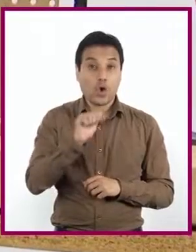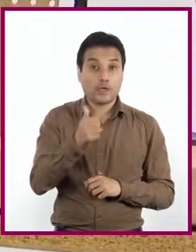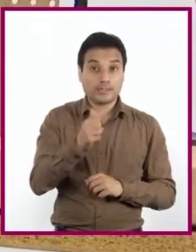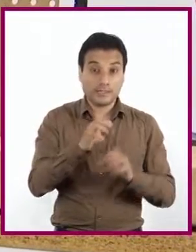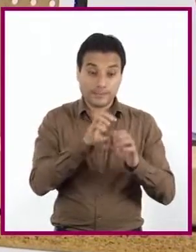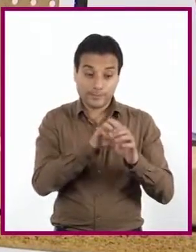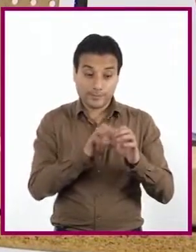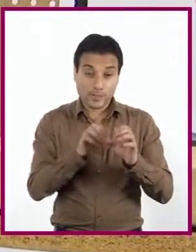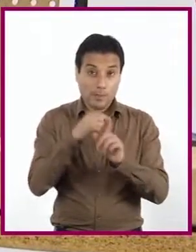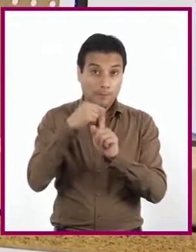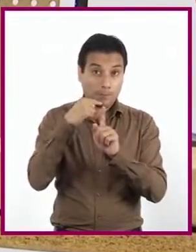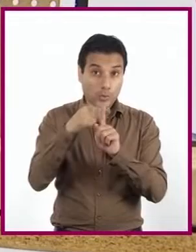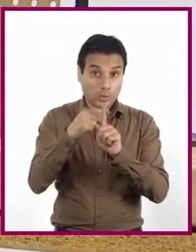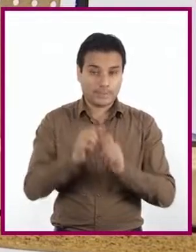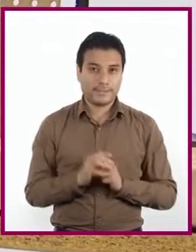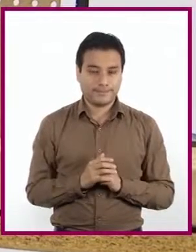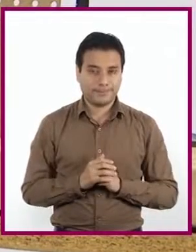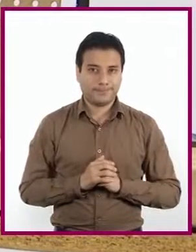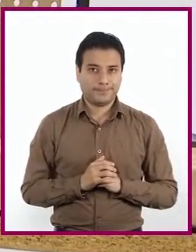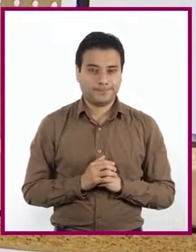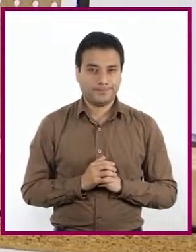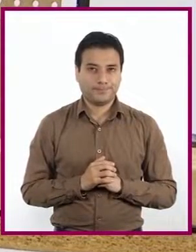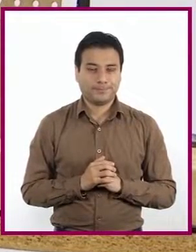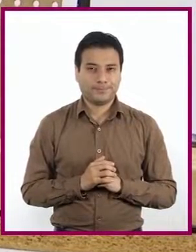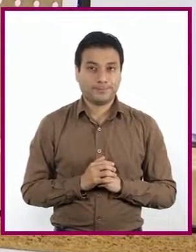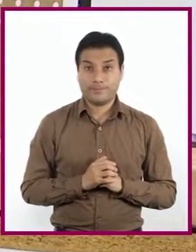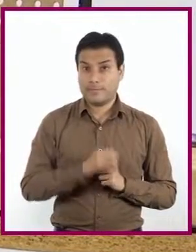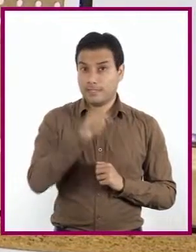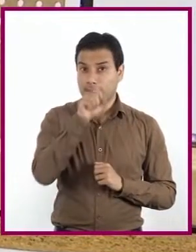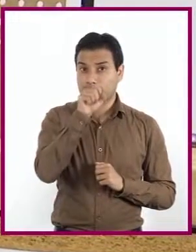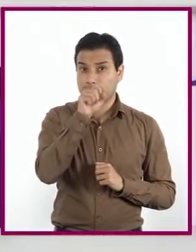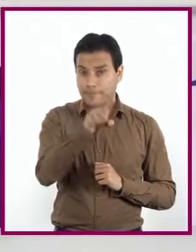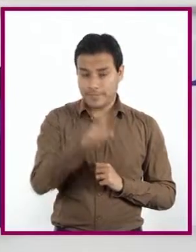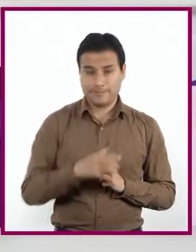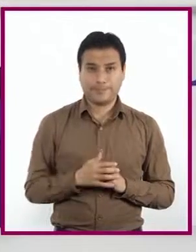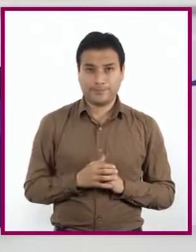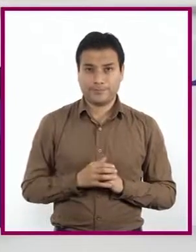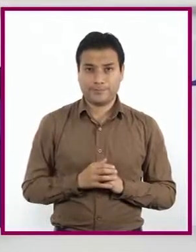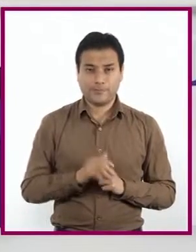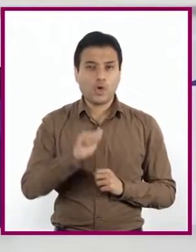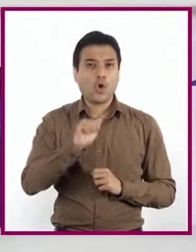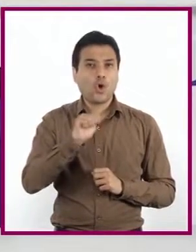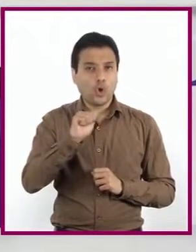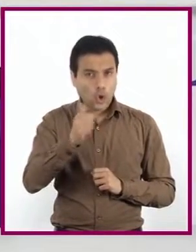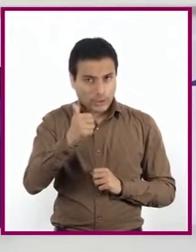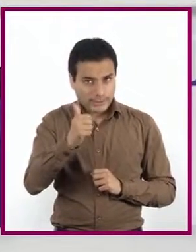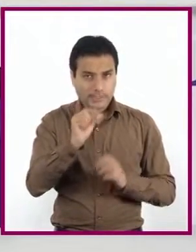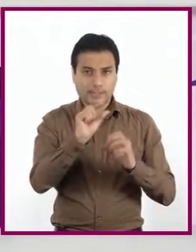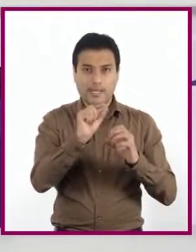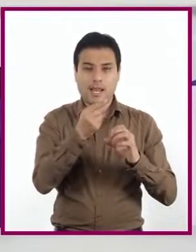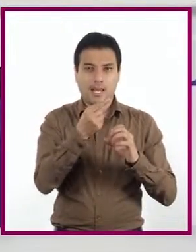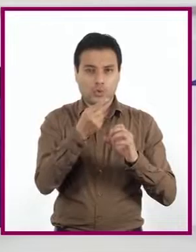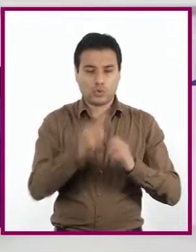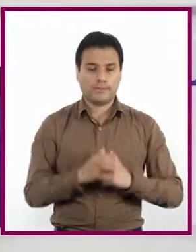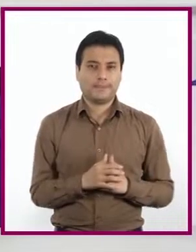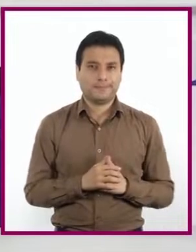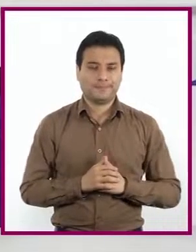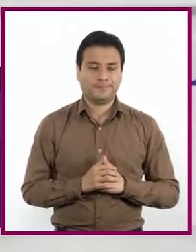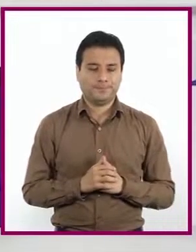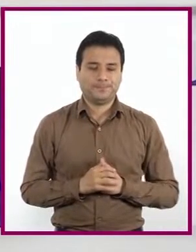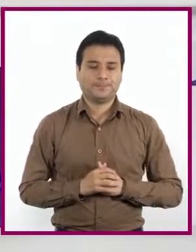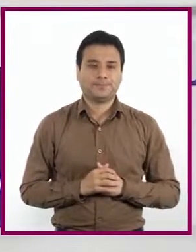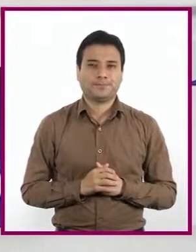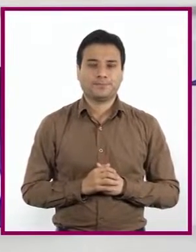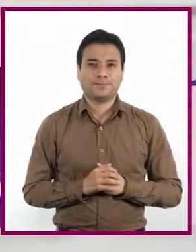u 11 cargas positivas y también que tiene 11 electrones u 11 cargas